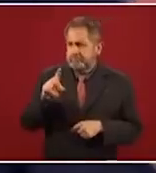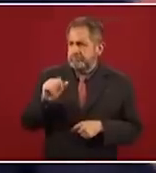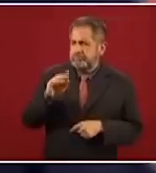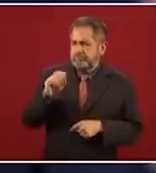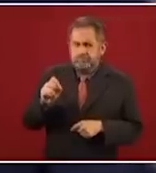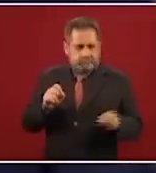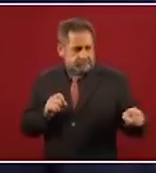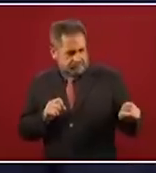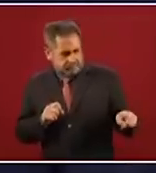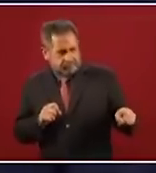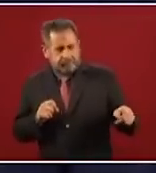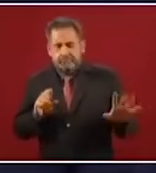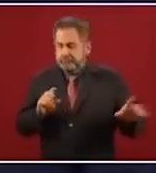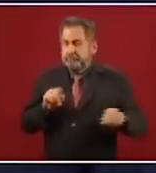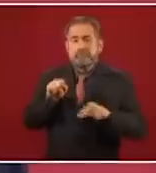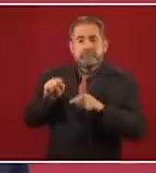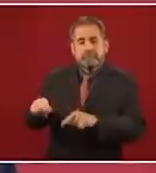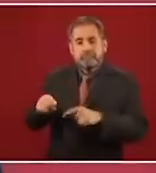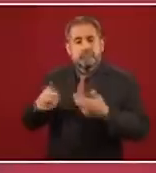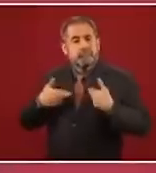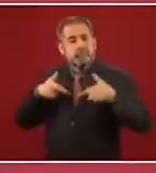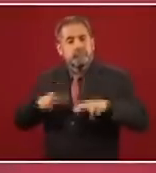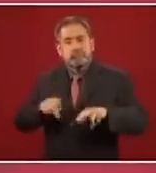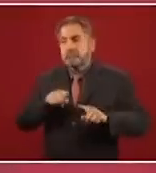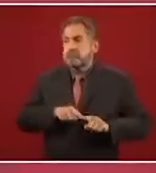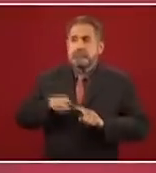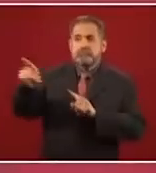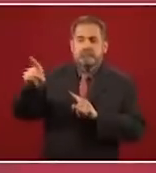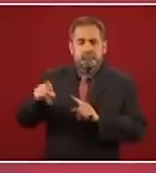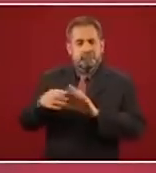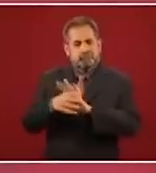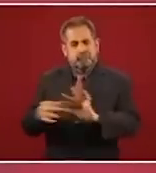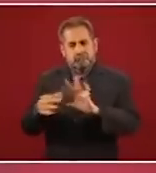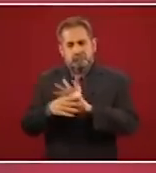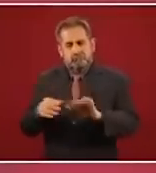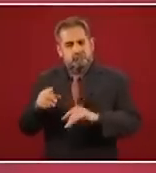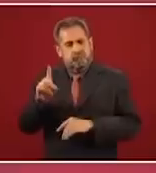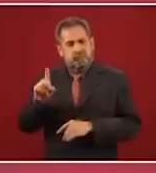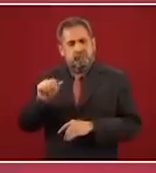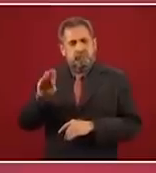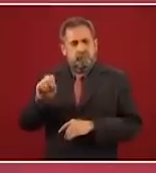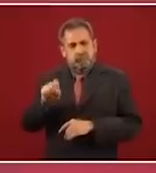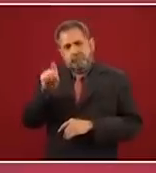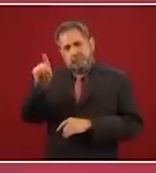pregunta. Ella nos fue a representar a Davos